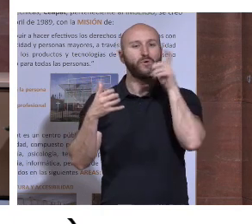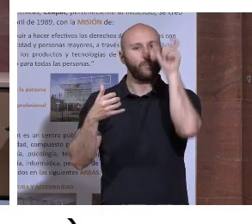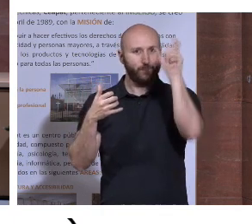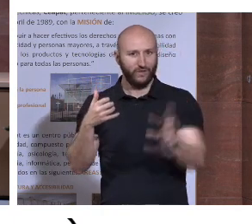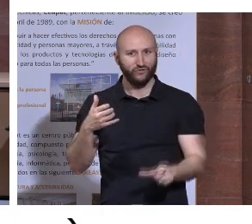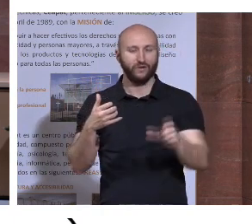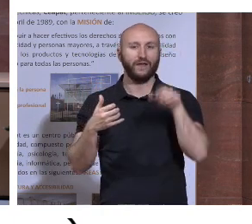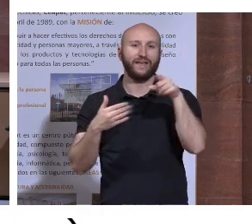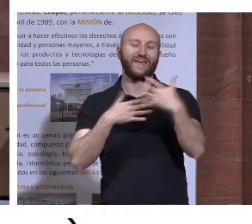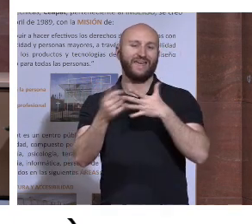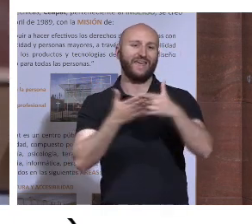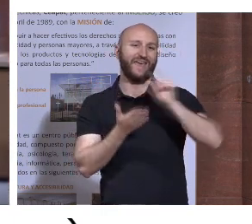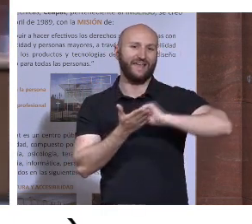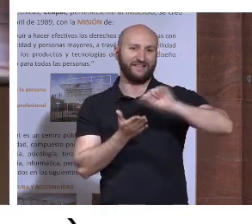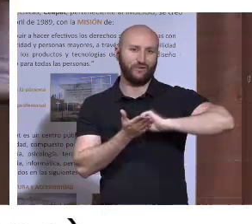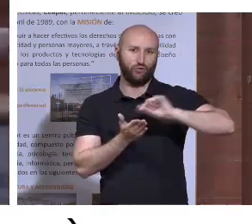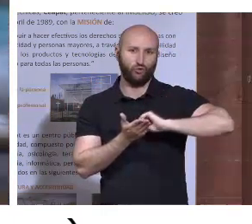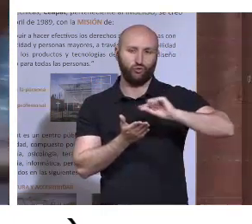¿sabéis que es